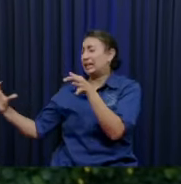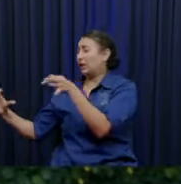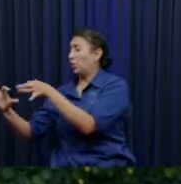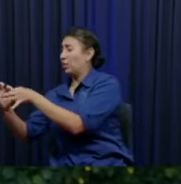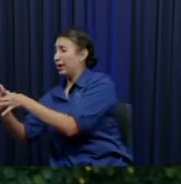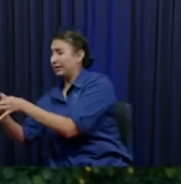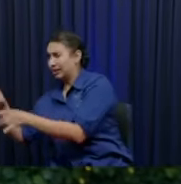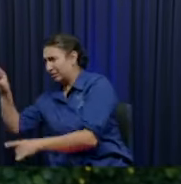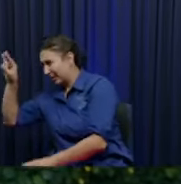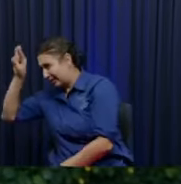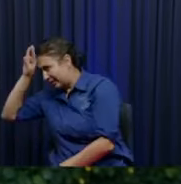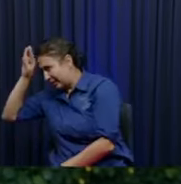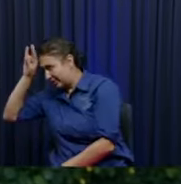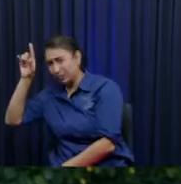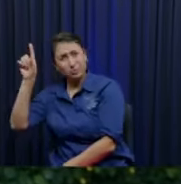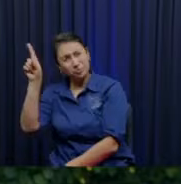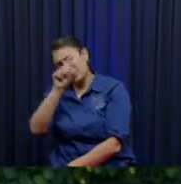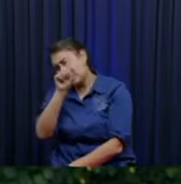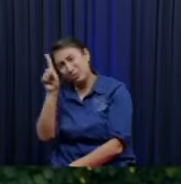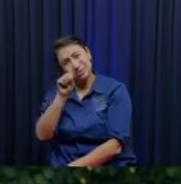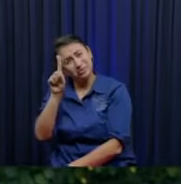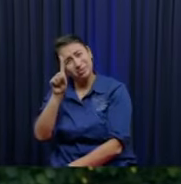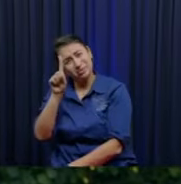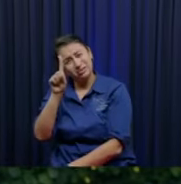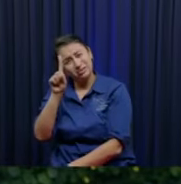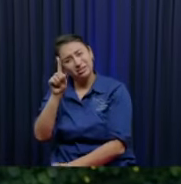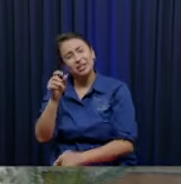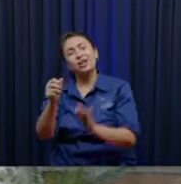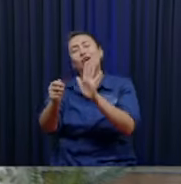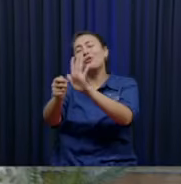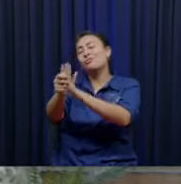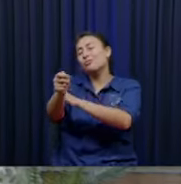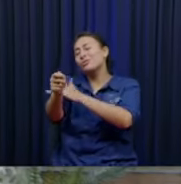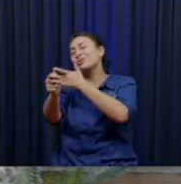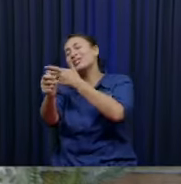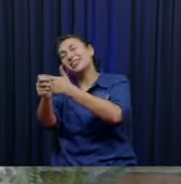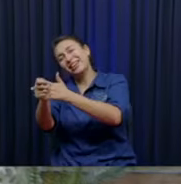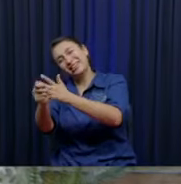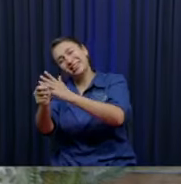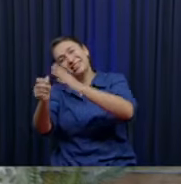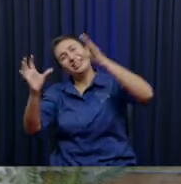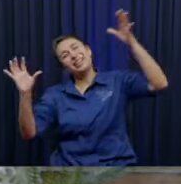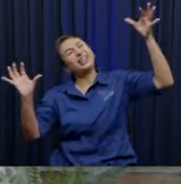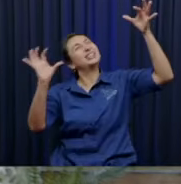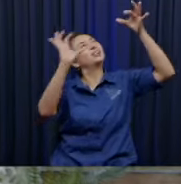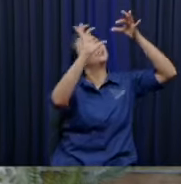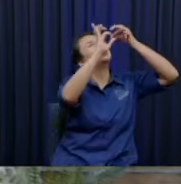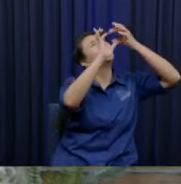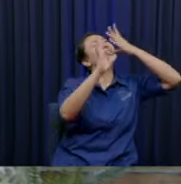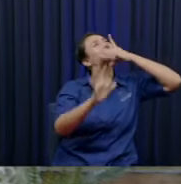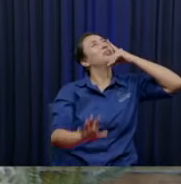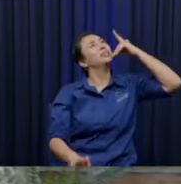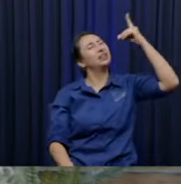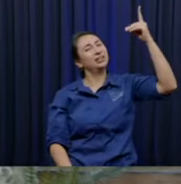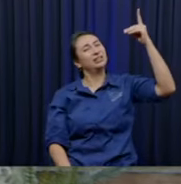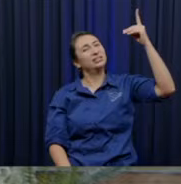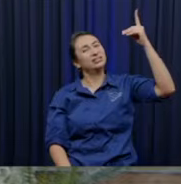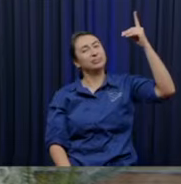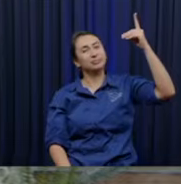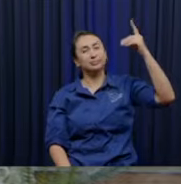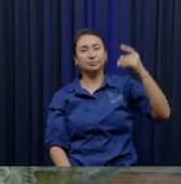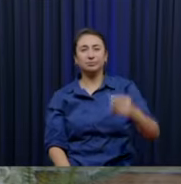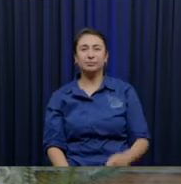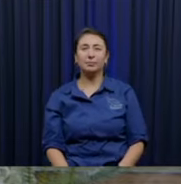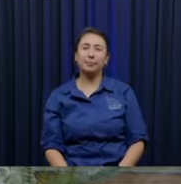sino ser atrapados por ese río poderoso. No ser ellos el centro, porque si no, lo que vamos a lograr